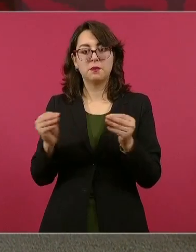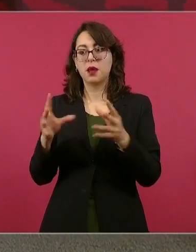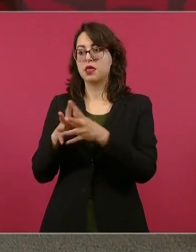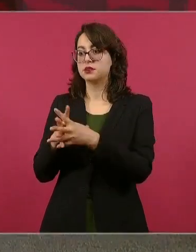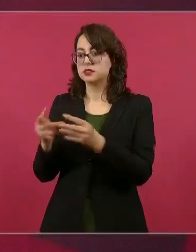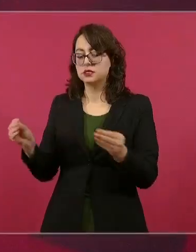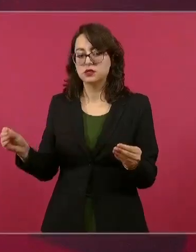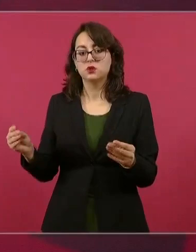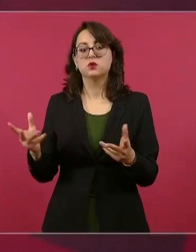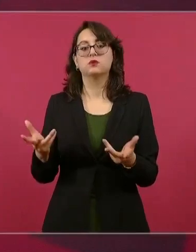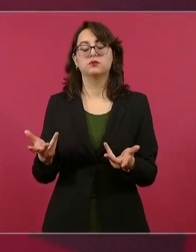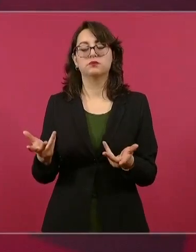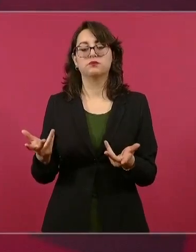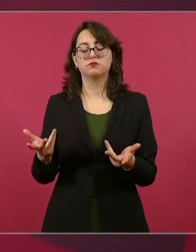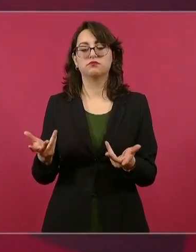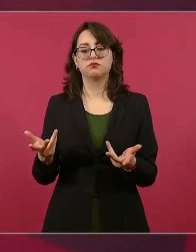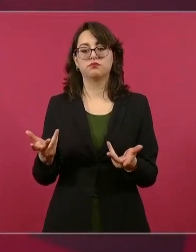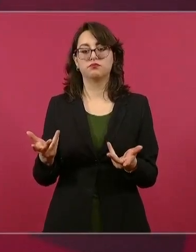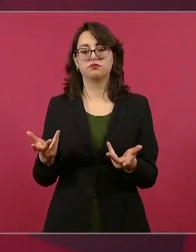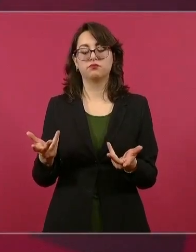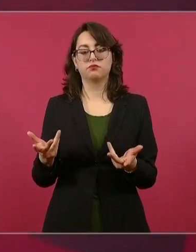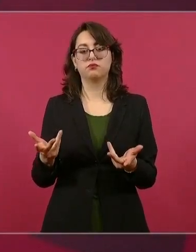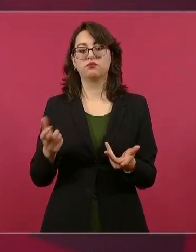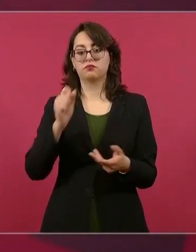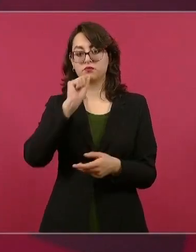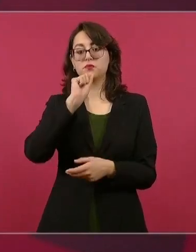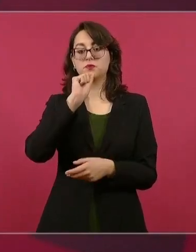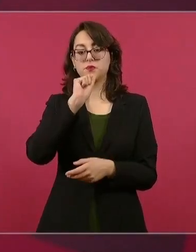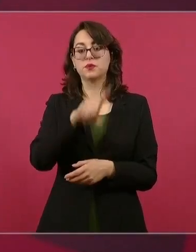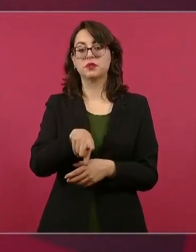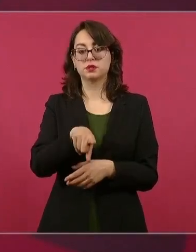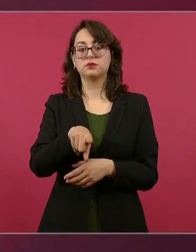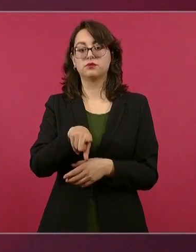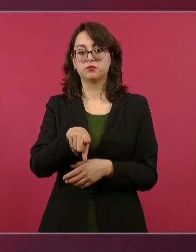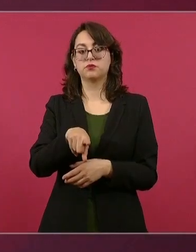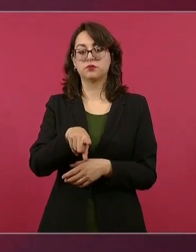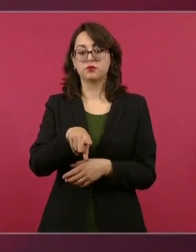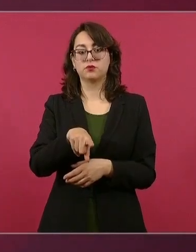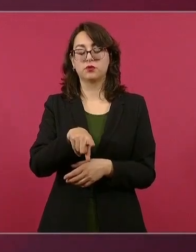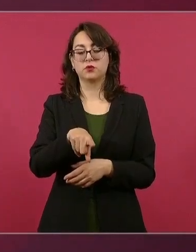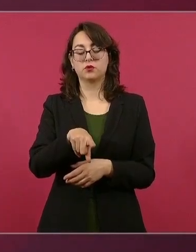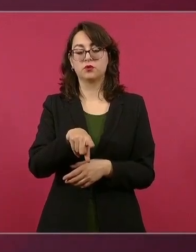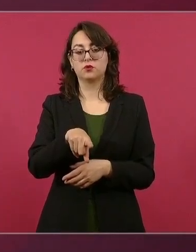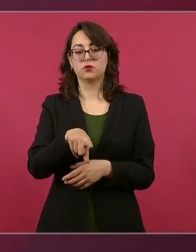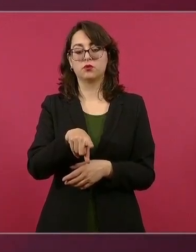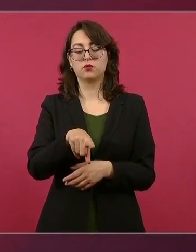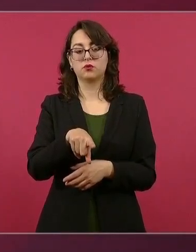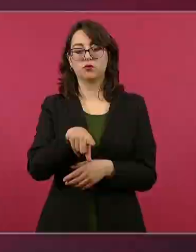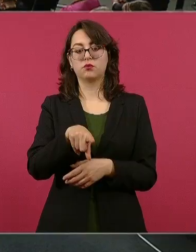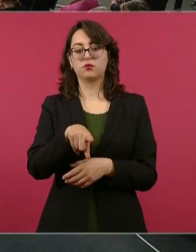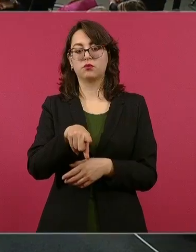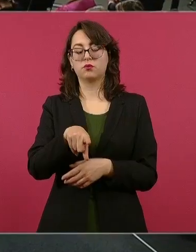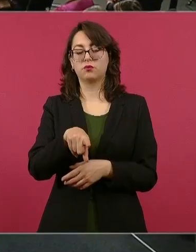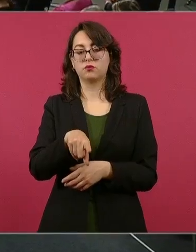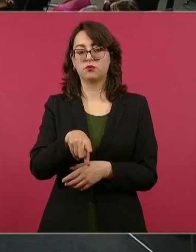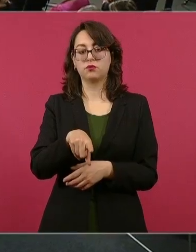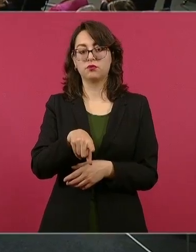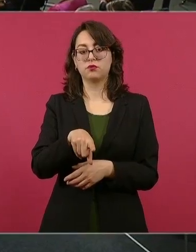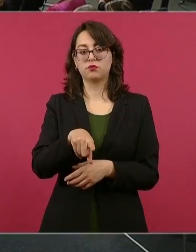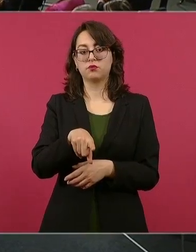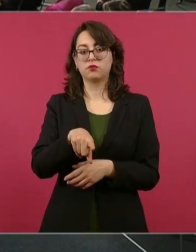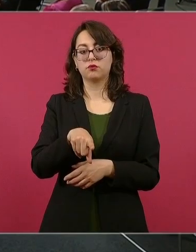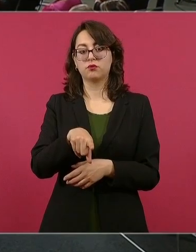desaparecidos y en este caso pues buscando también que